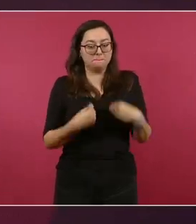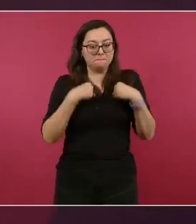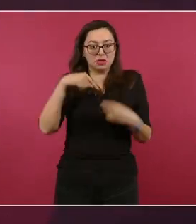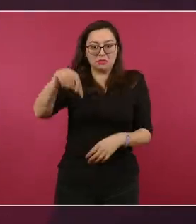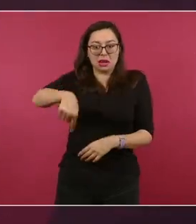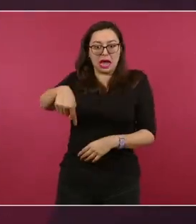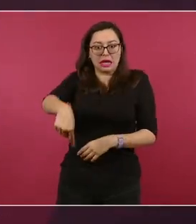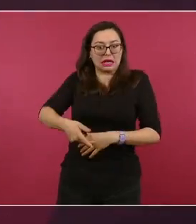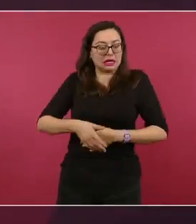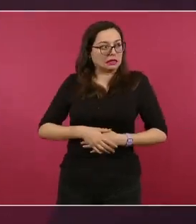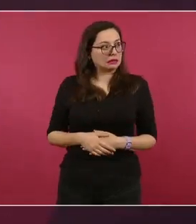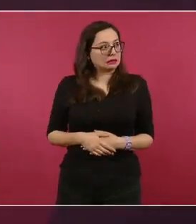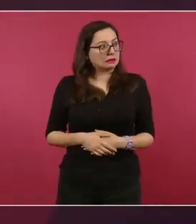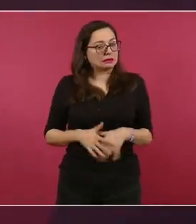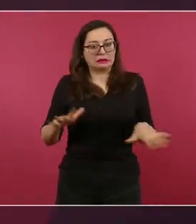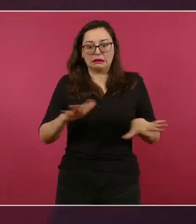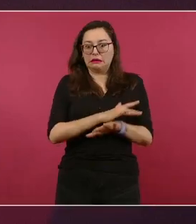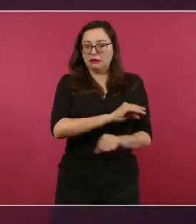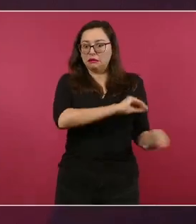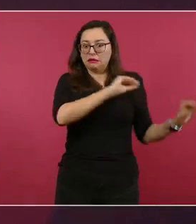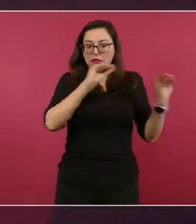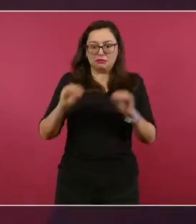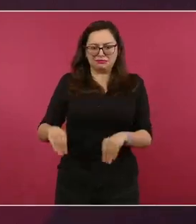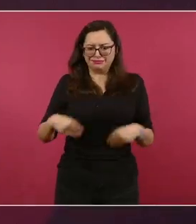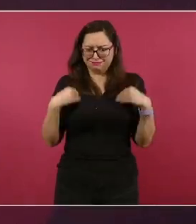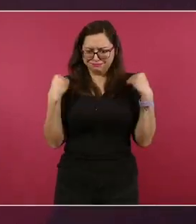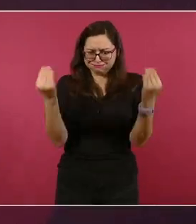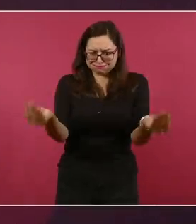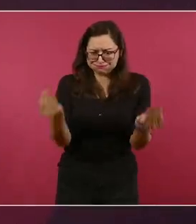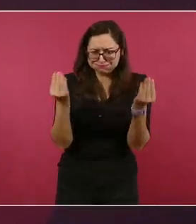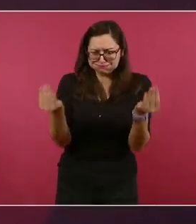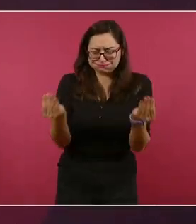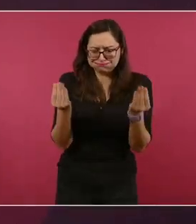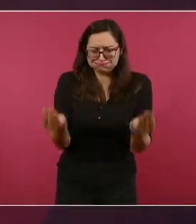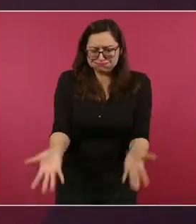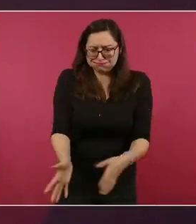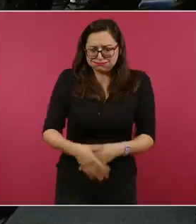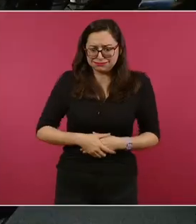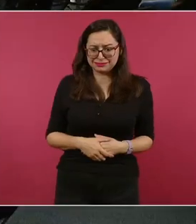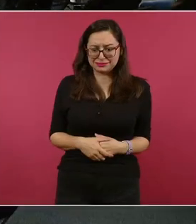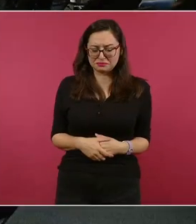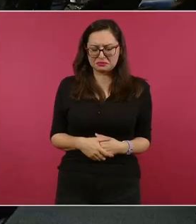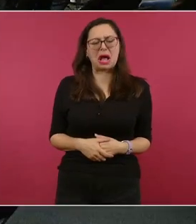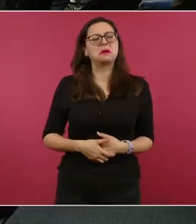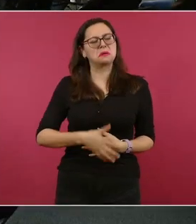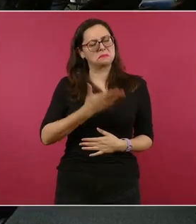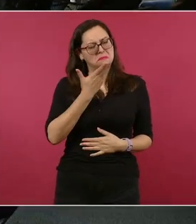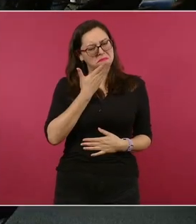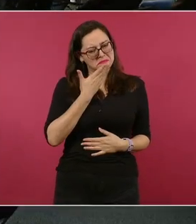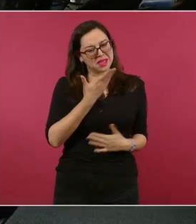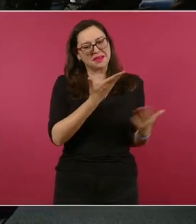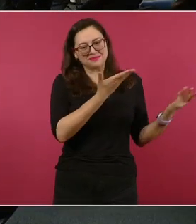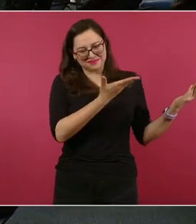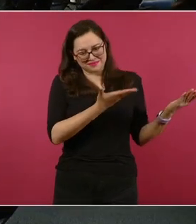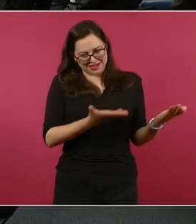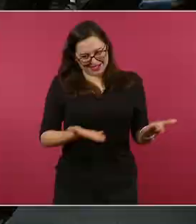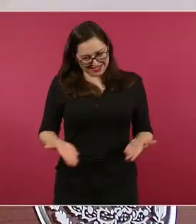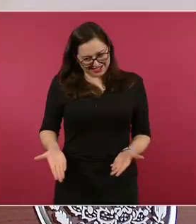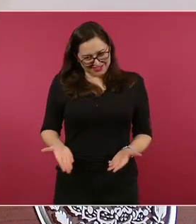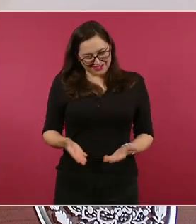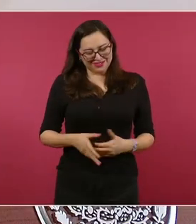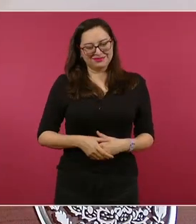que se han venido a vivir a México, pero muchísimos, y son bienvenidos.